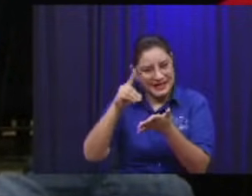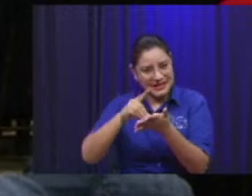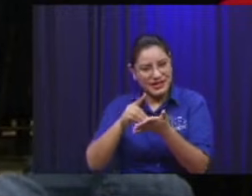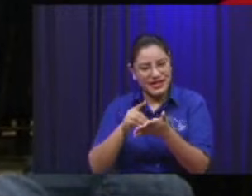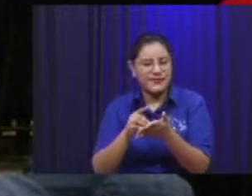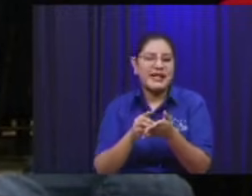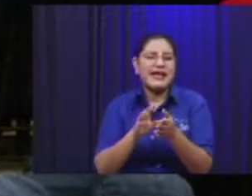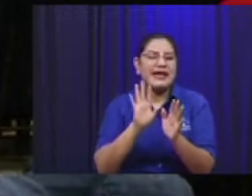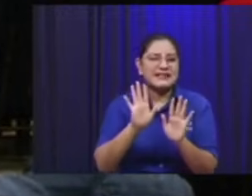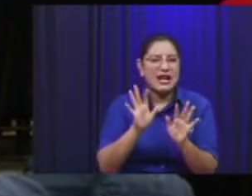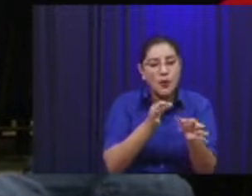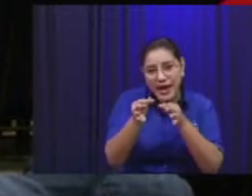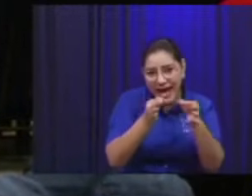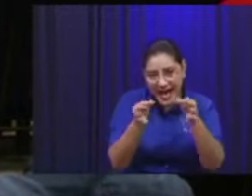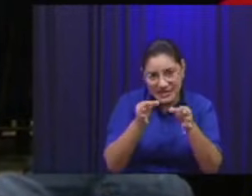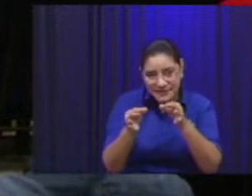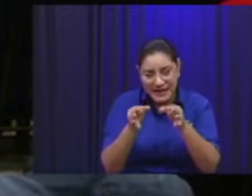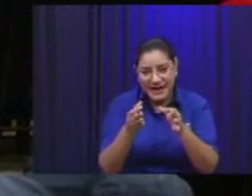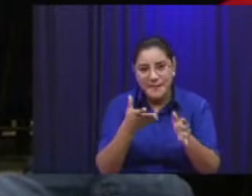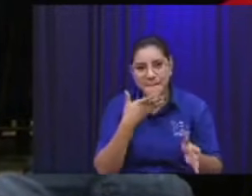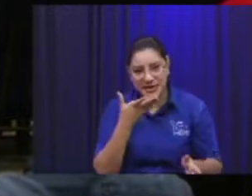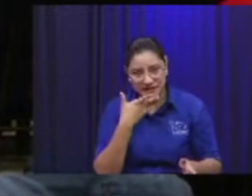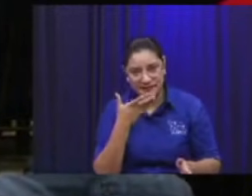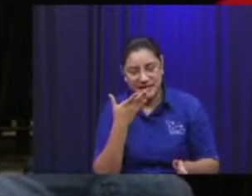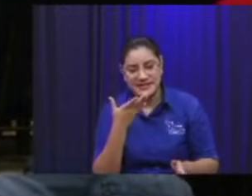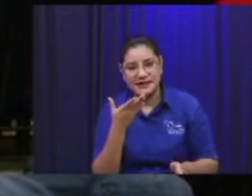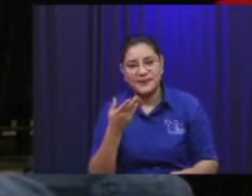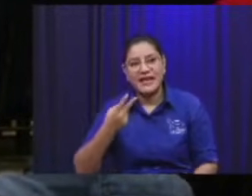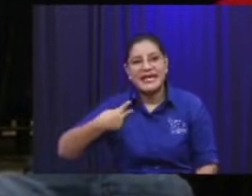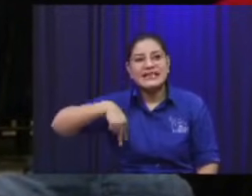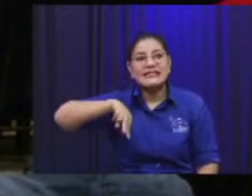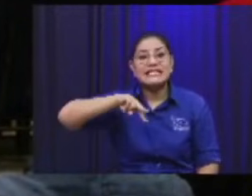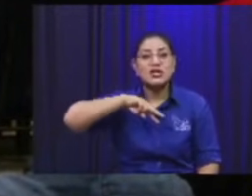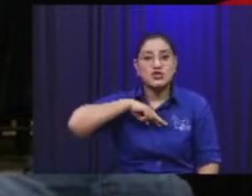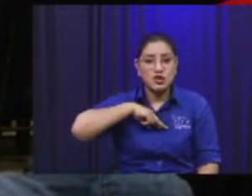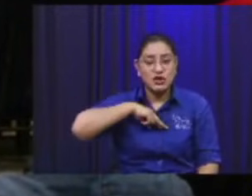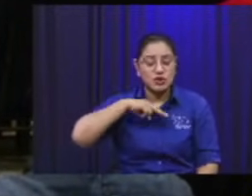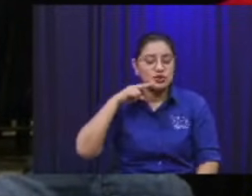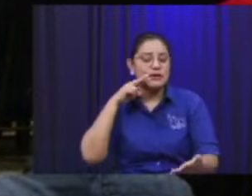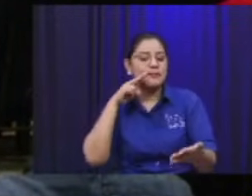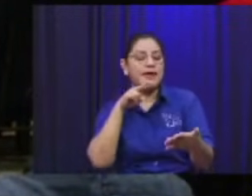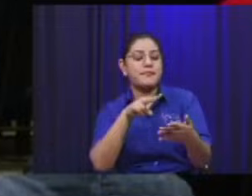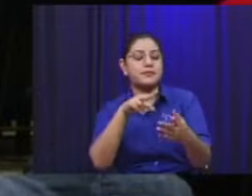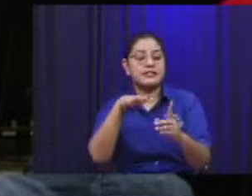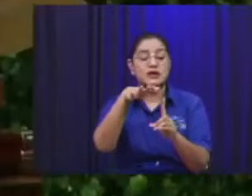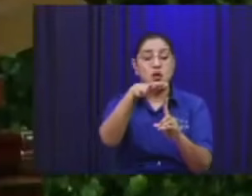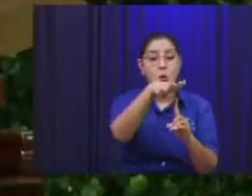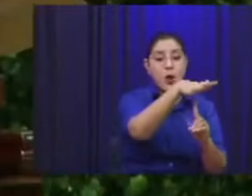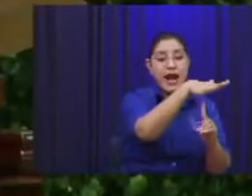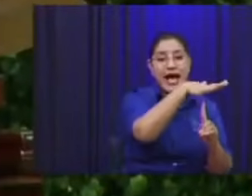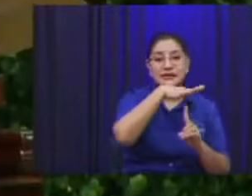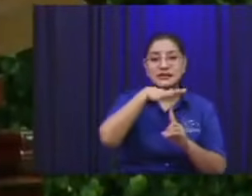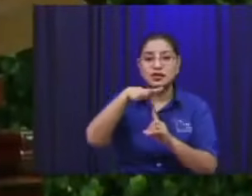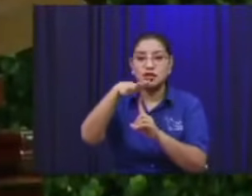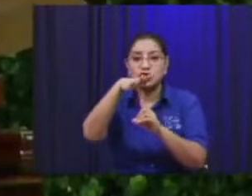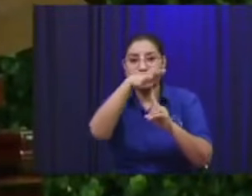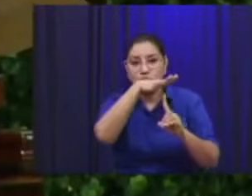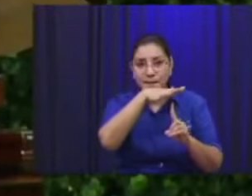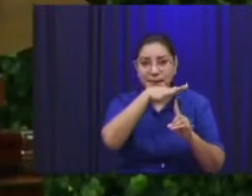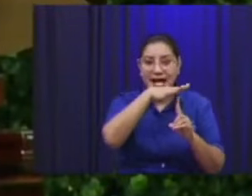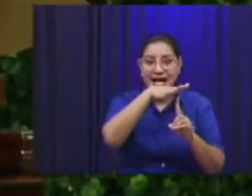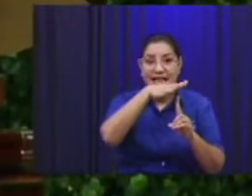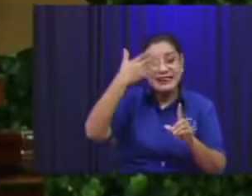sencillo para que nosotros comprendamos que realmente esta es una sombra no solamente de aquel éxodo